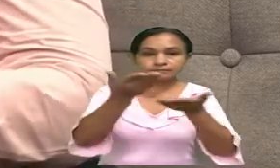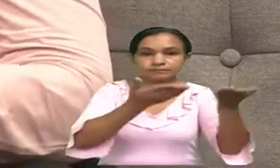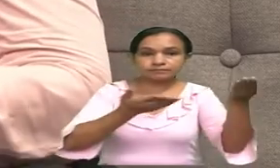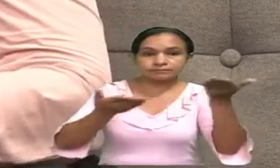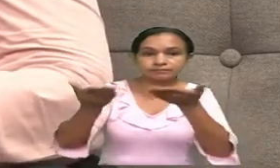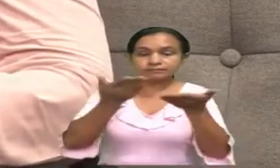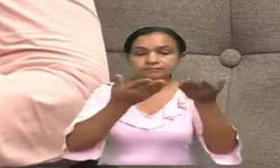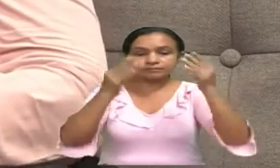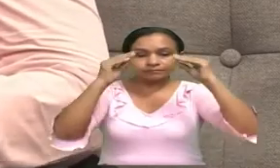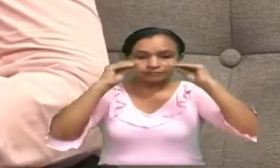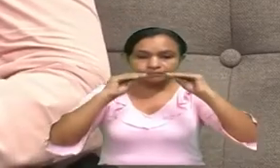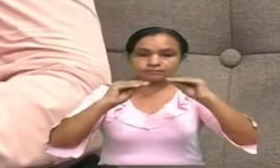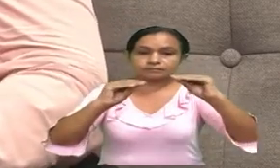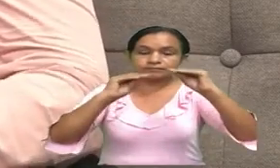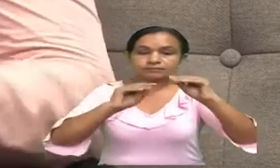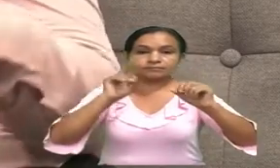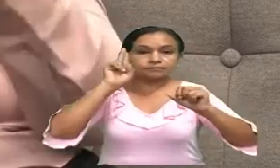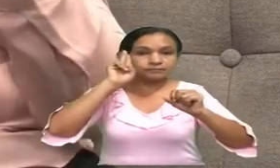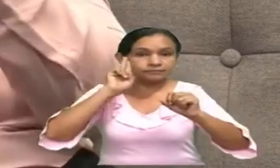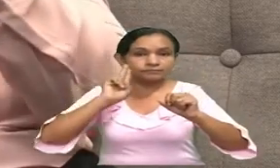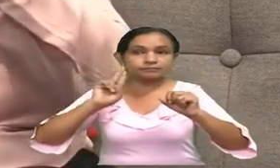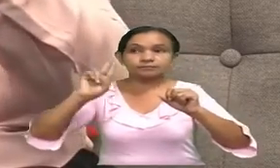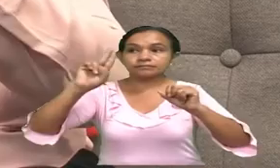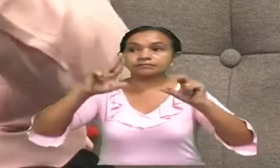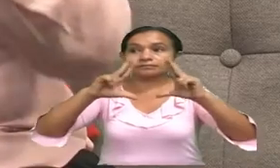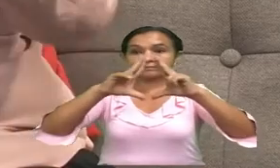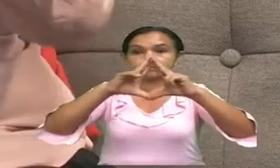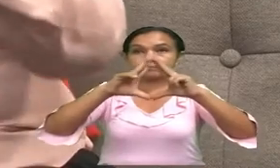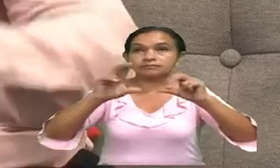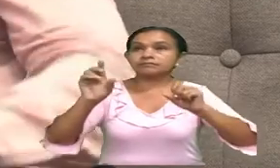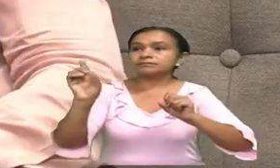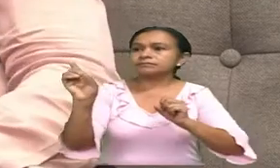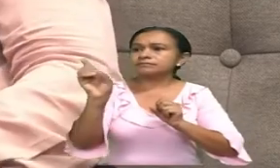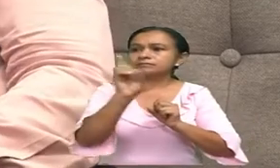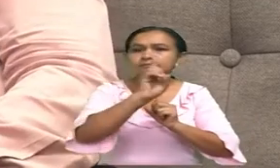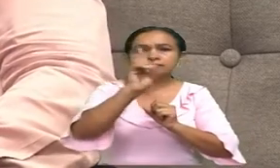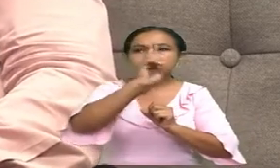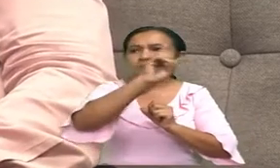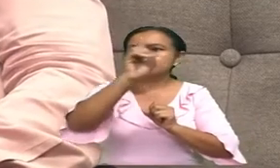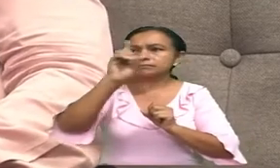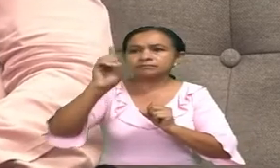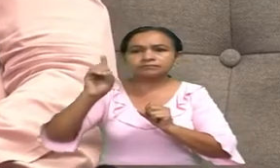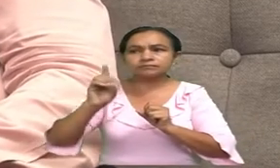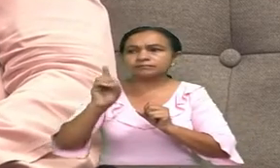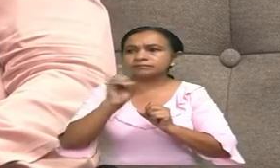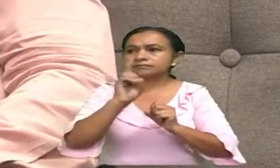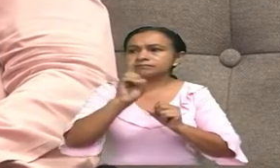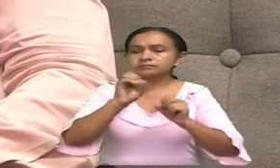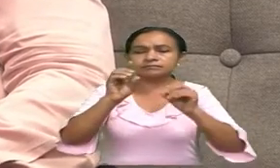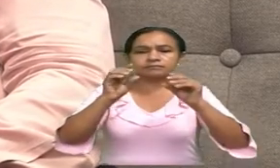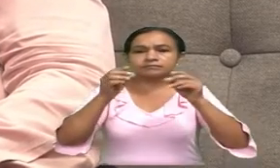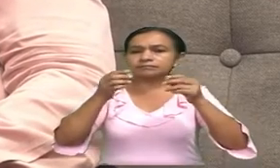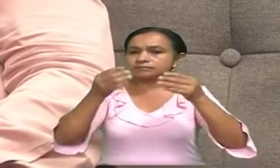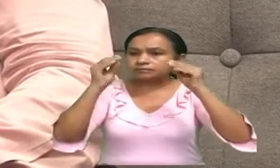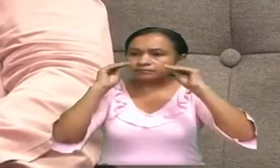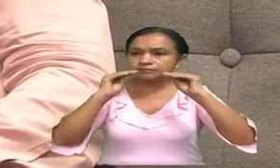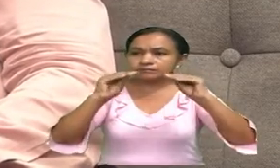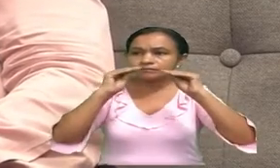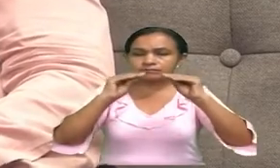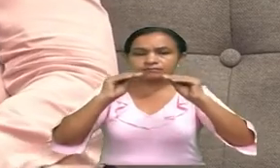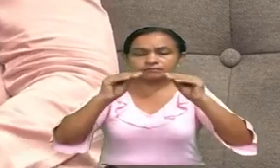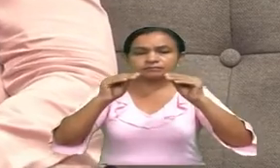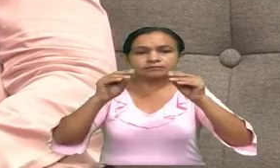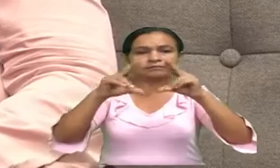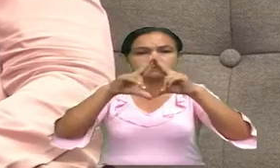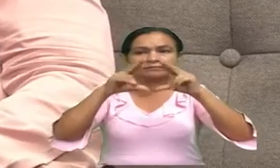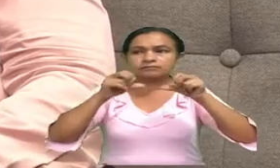sobre la educación superior nicaragüense y hacia dónde debe de ir la educación superior nicaragüense.